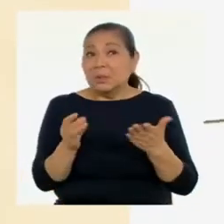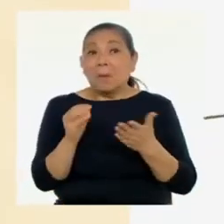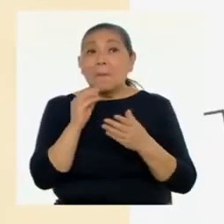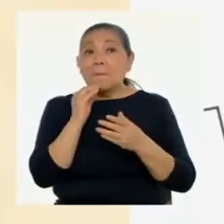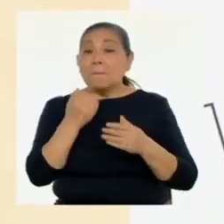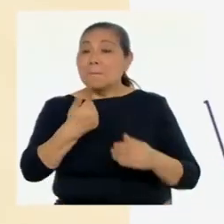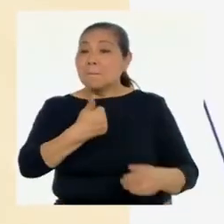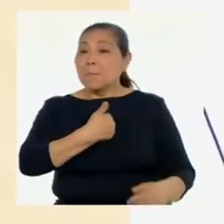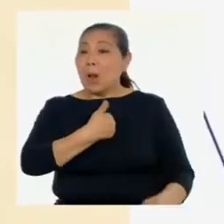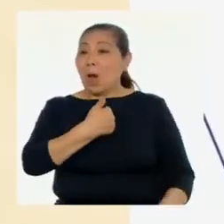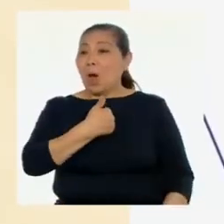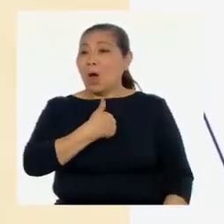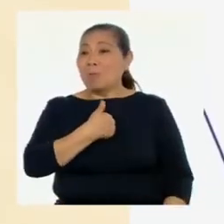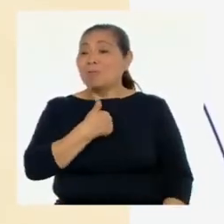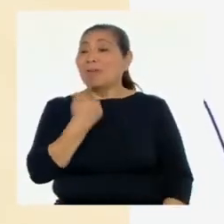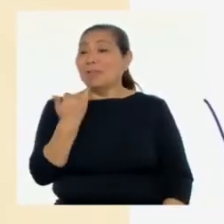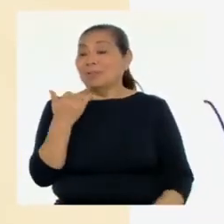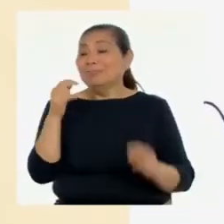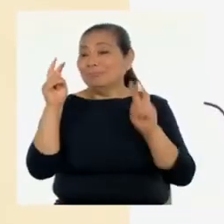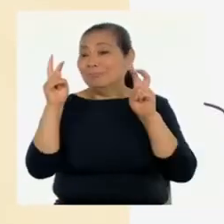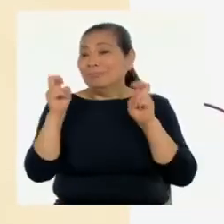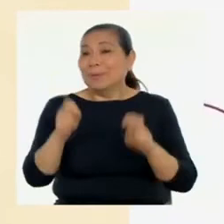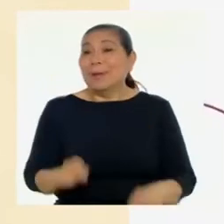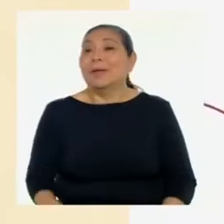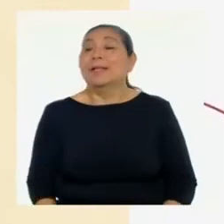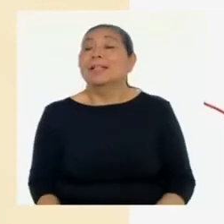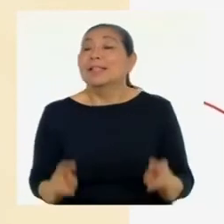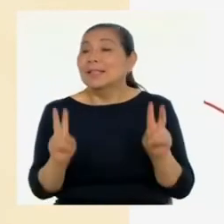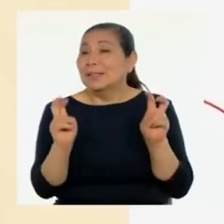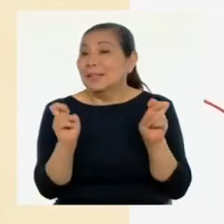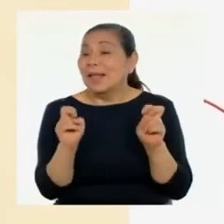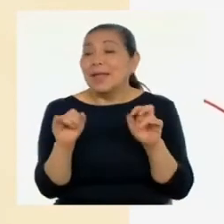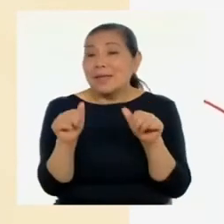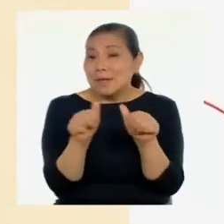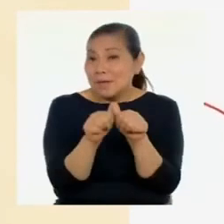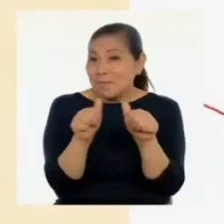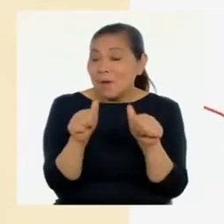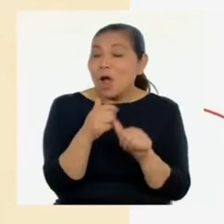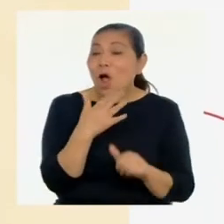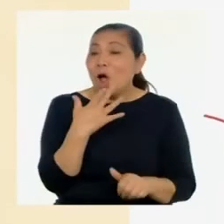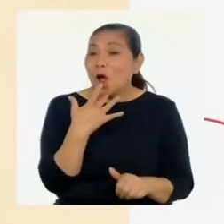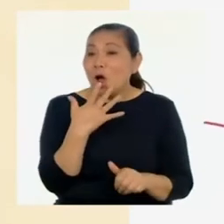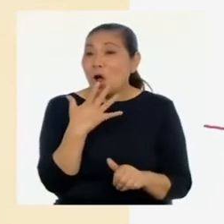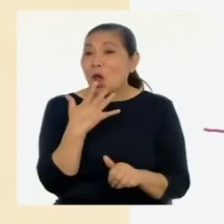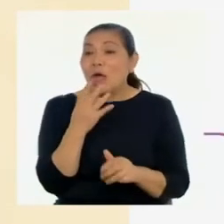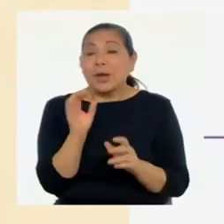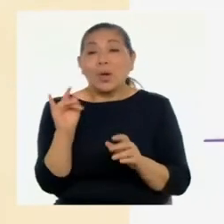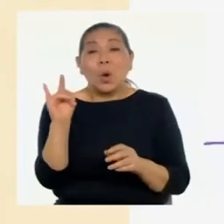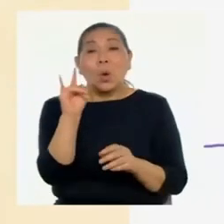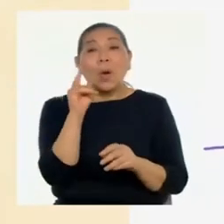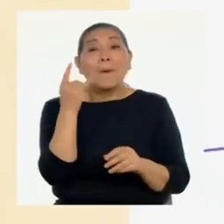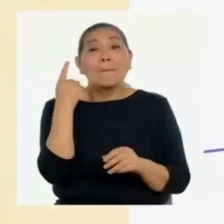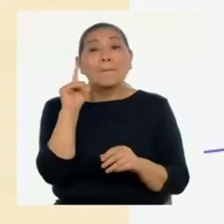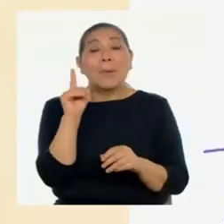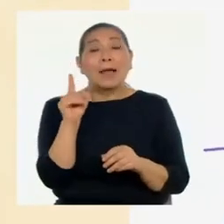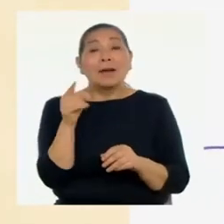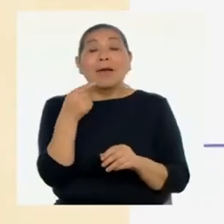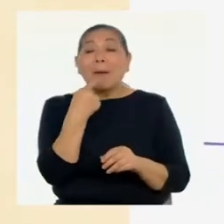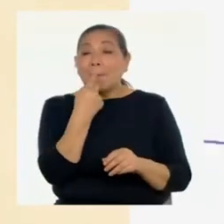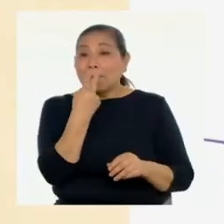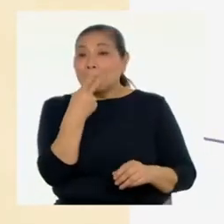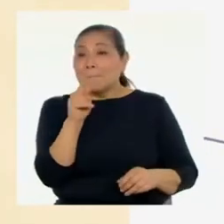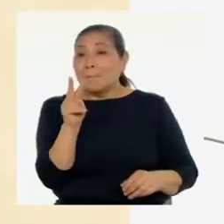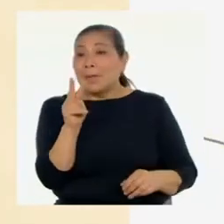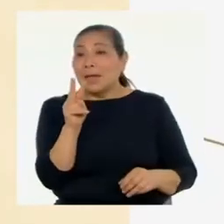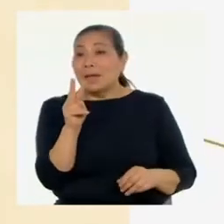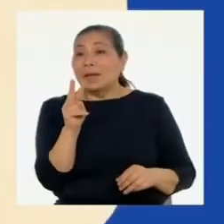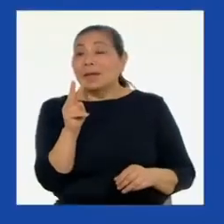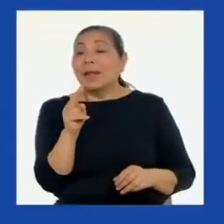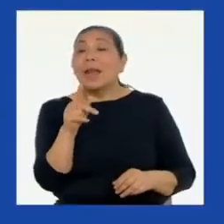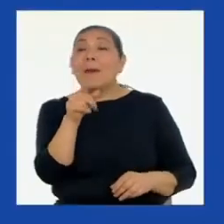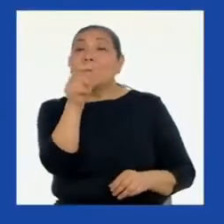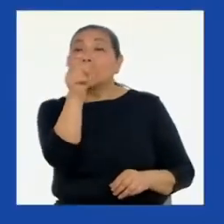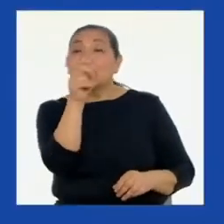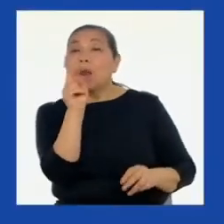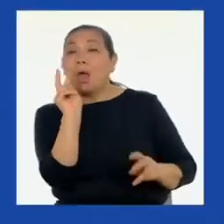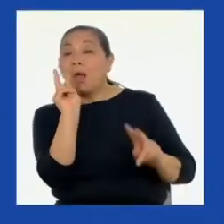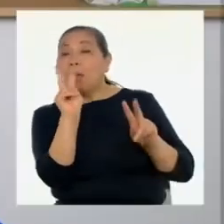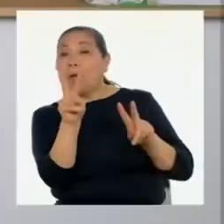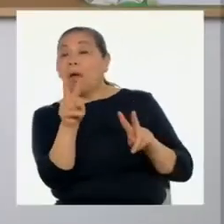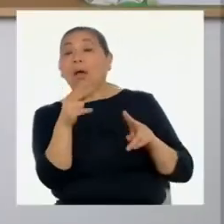que son propios de este tipo de texto. El texto, la imagen y el color están siendo usados para llamar la atención del lector.